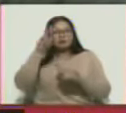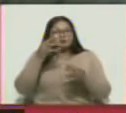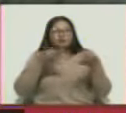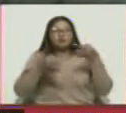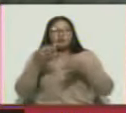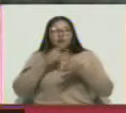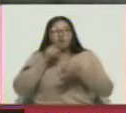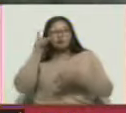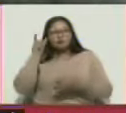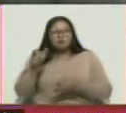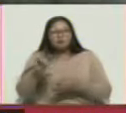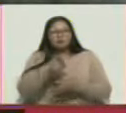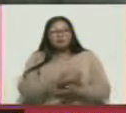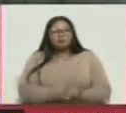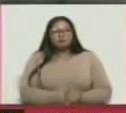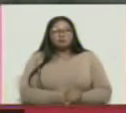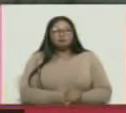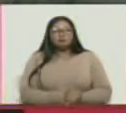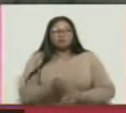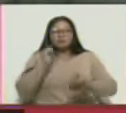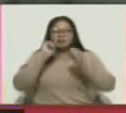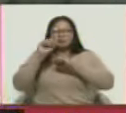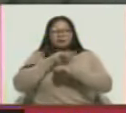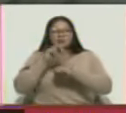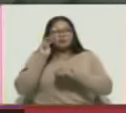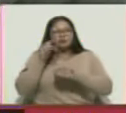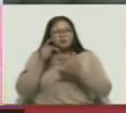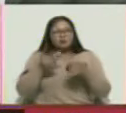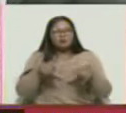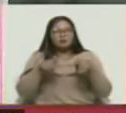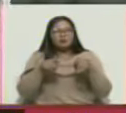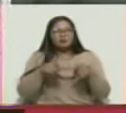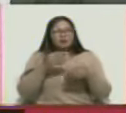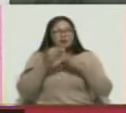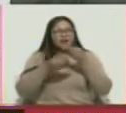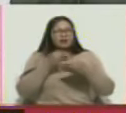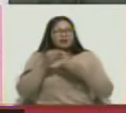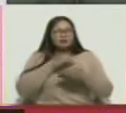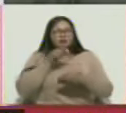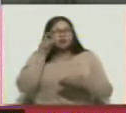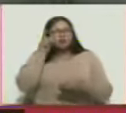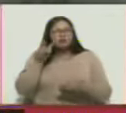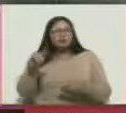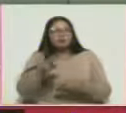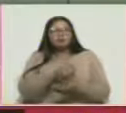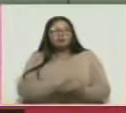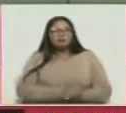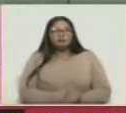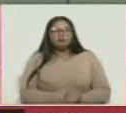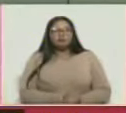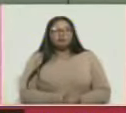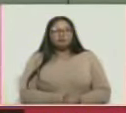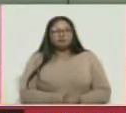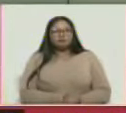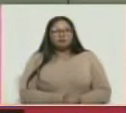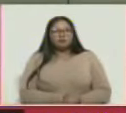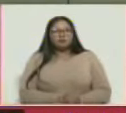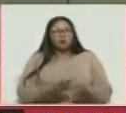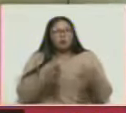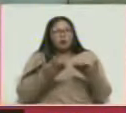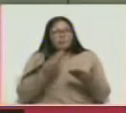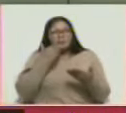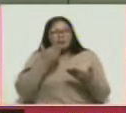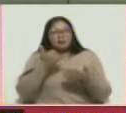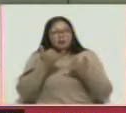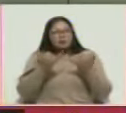pueblo de Palestina. Y rechazando, repudiando también las atrocidades cometidas contra nuestro pueblo. ¿Cuáles serían las solicitudes o